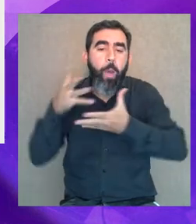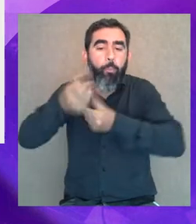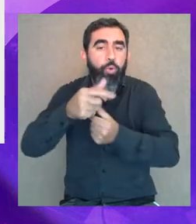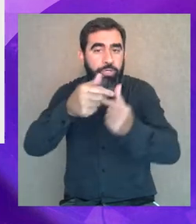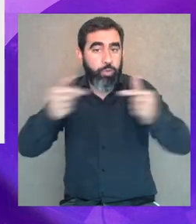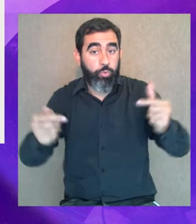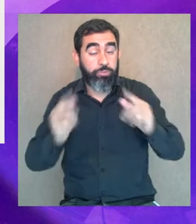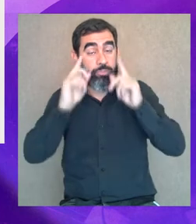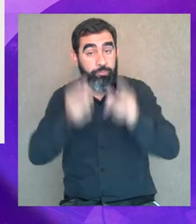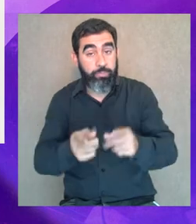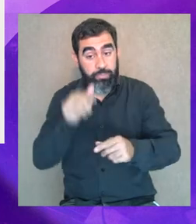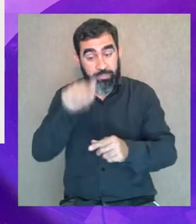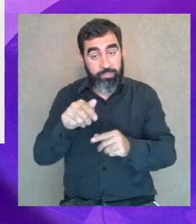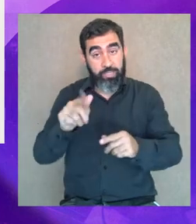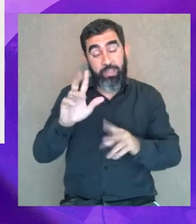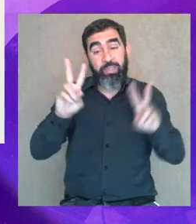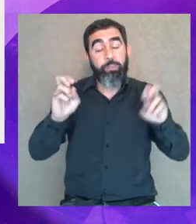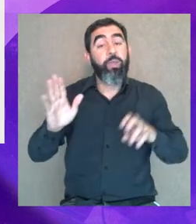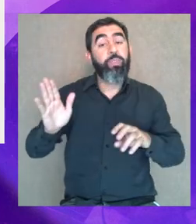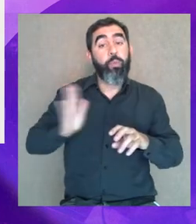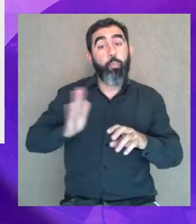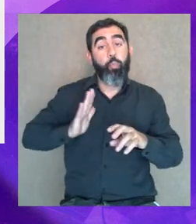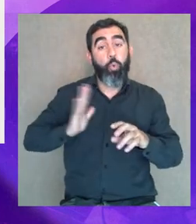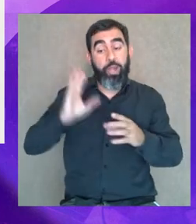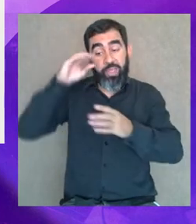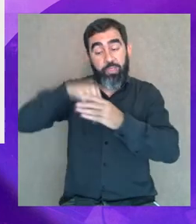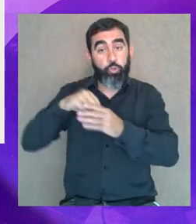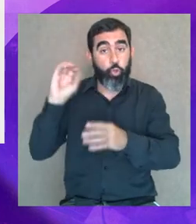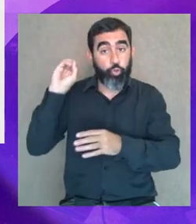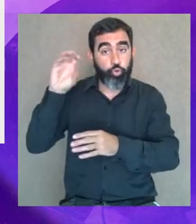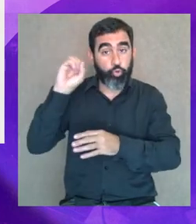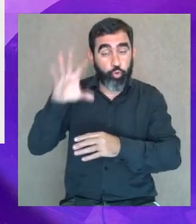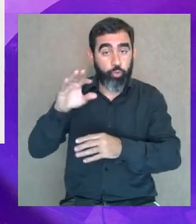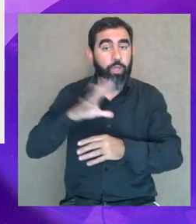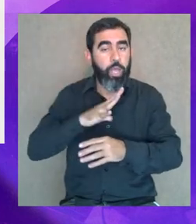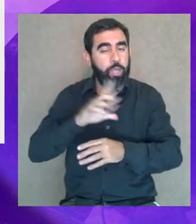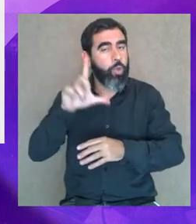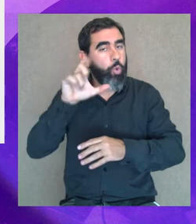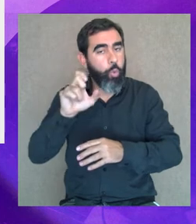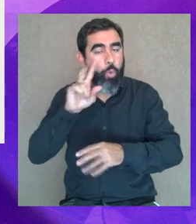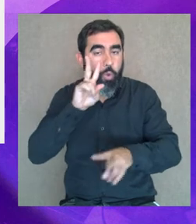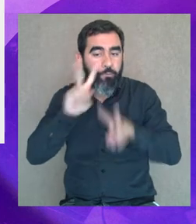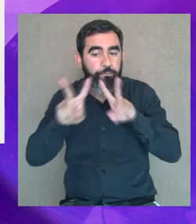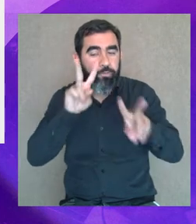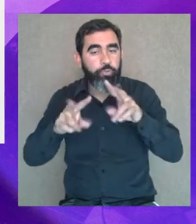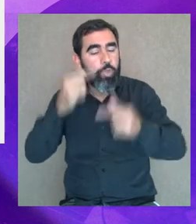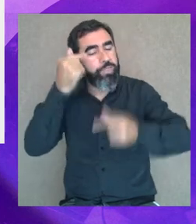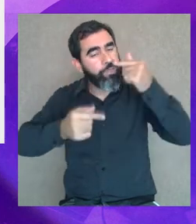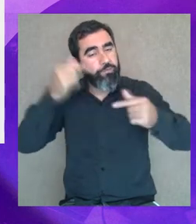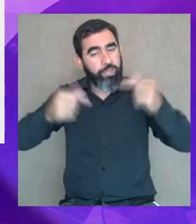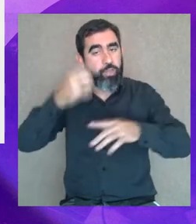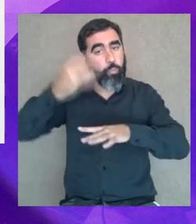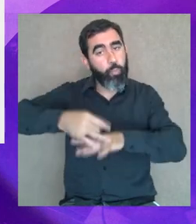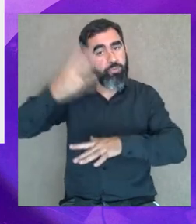que se plantean en este caso en la mujer en el sobre hay obviamente una perspectiva desde todas las